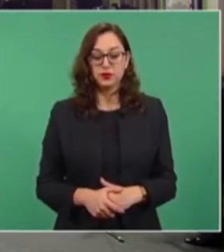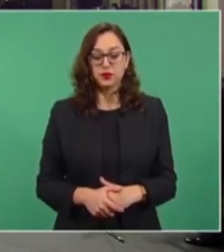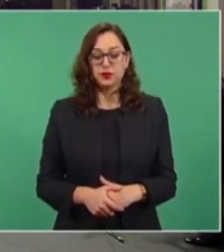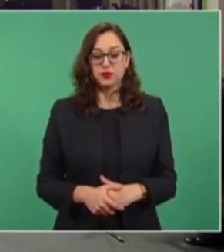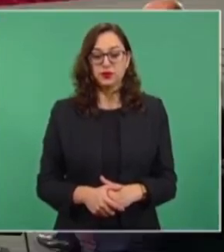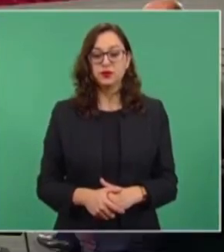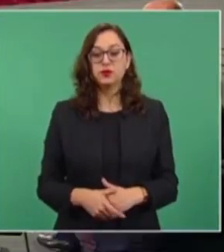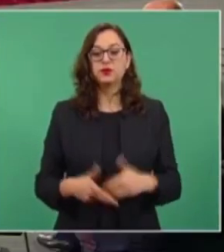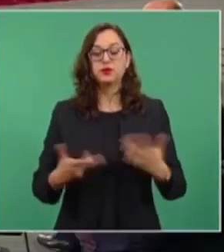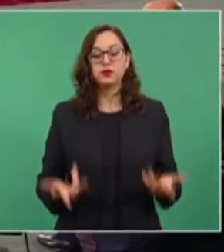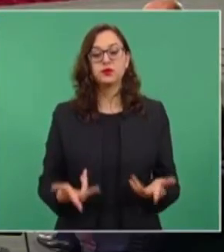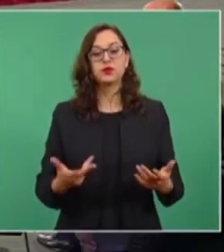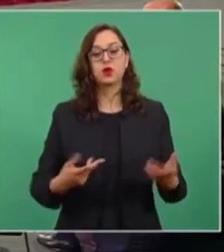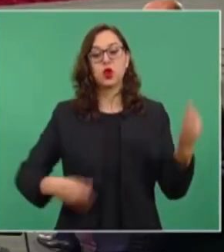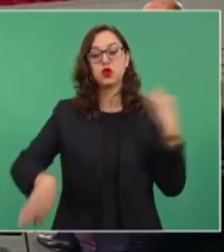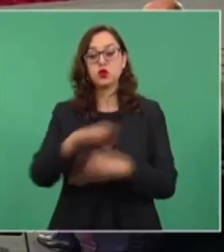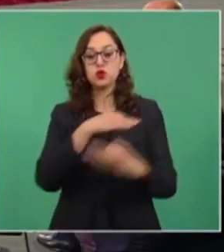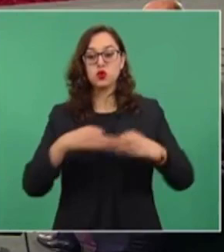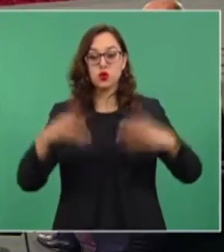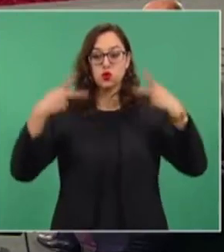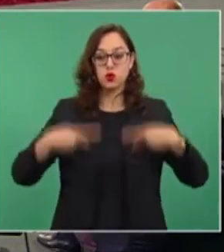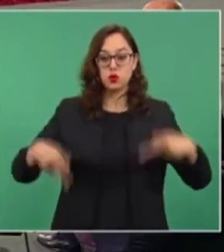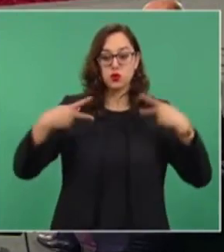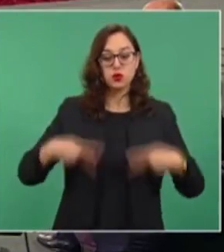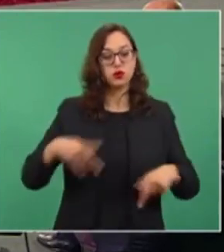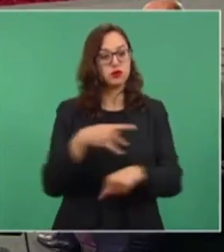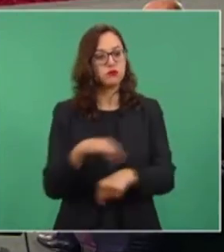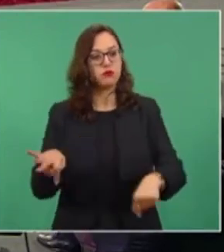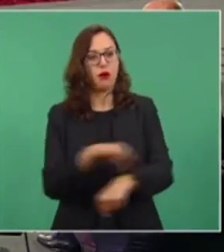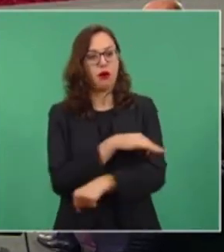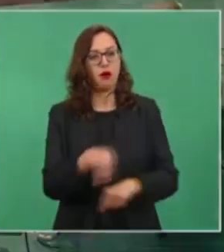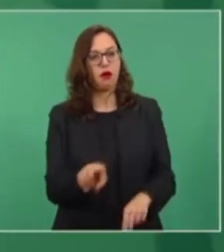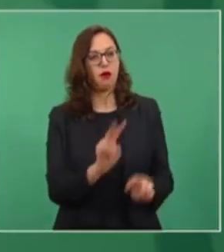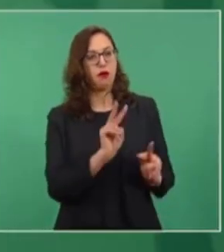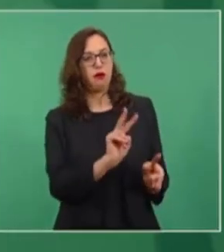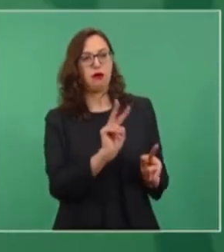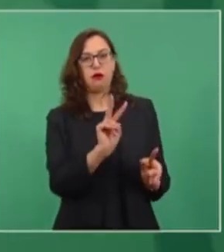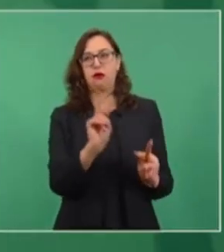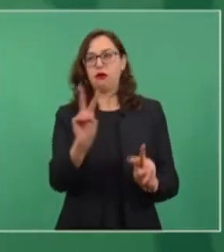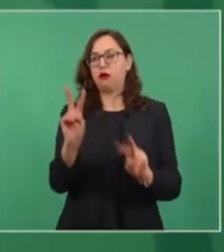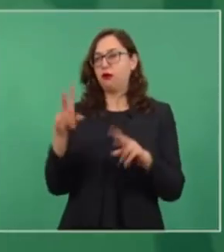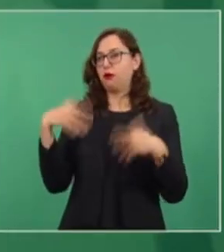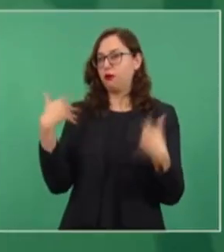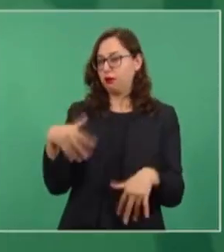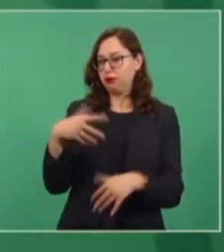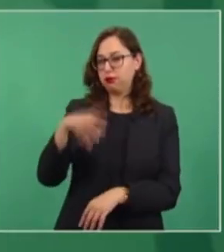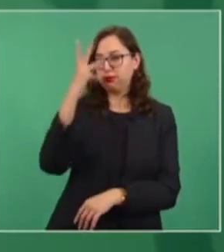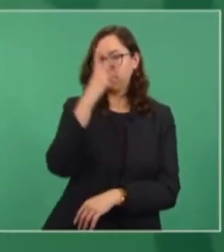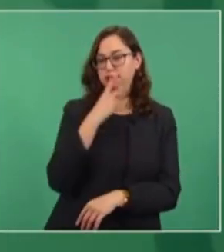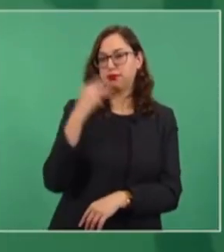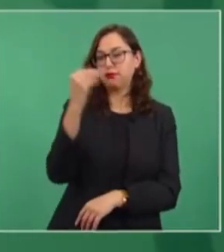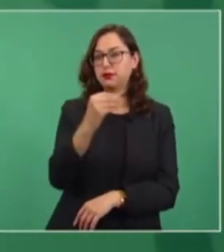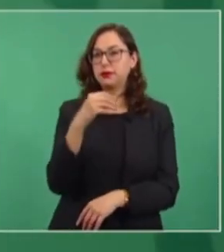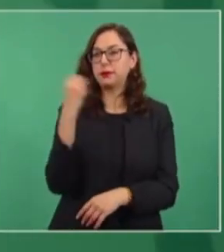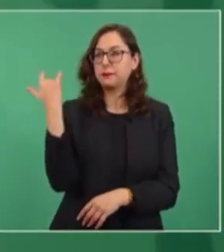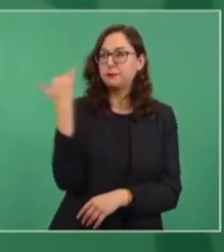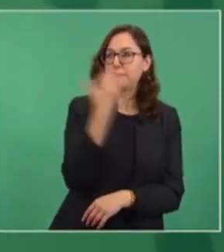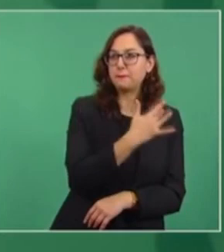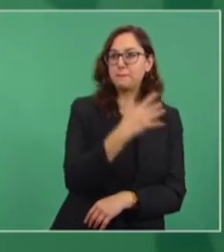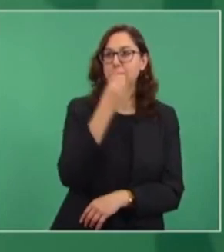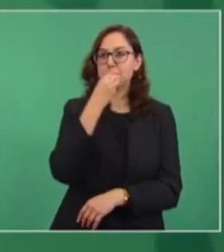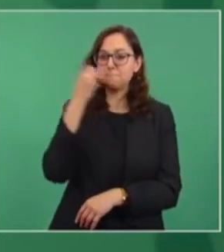disfruta de la arquitectura y la entiende como el arte de tener la mejor calidad del espacio habitable. Podrá ser